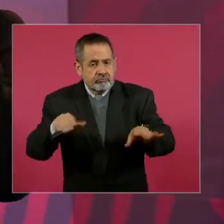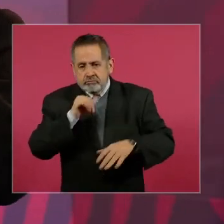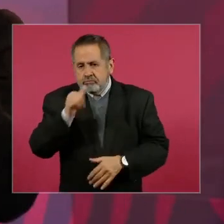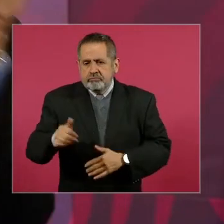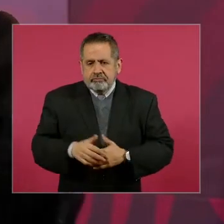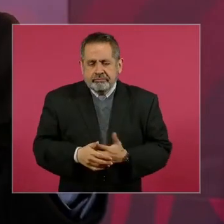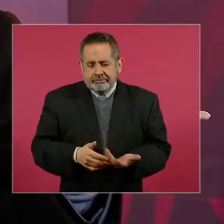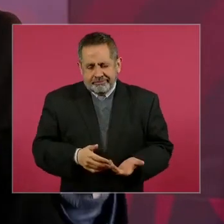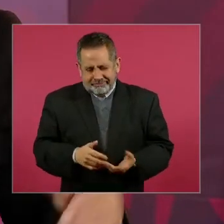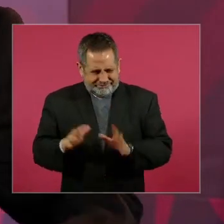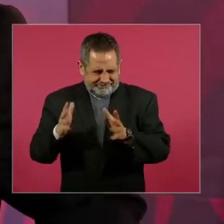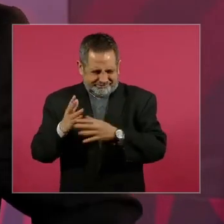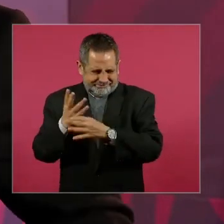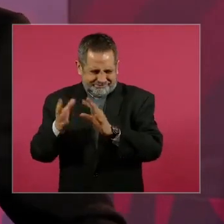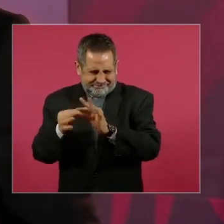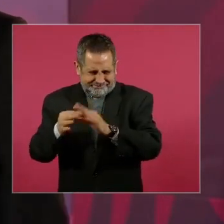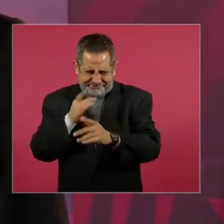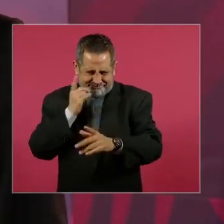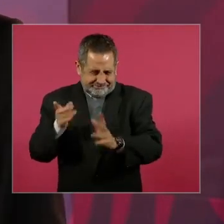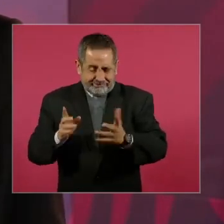Palabras más, palabras menos.